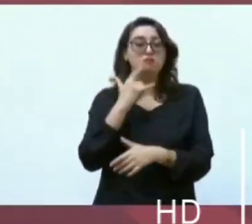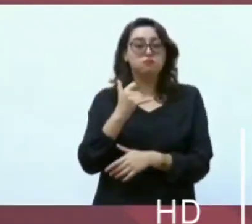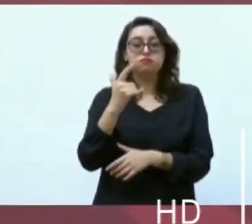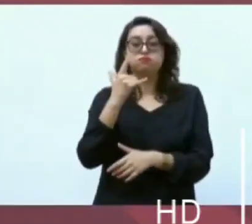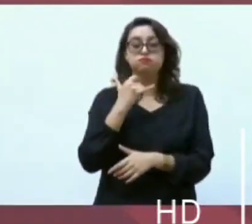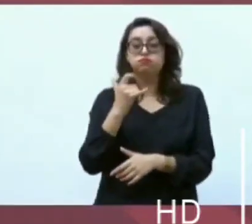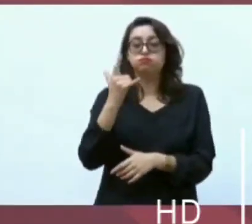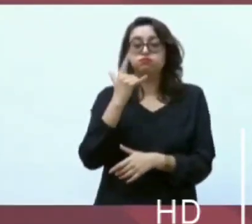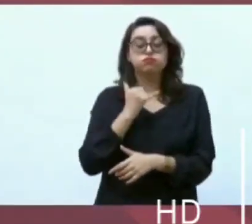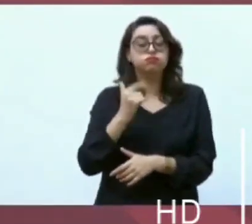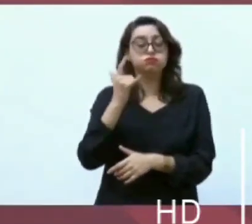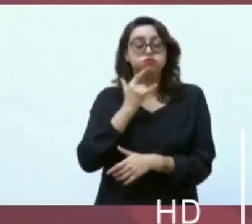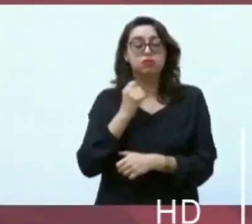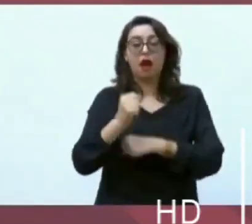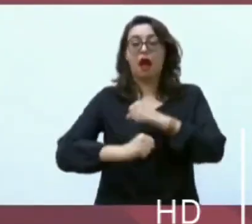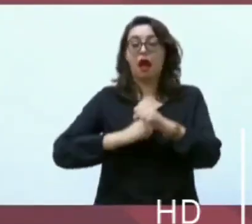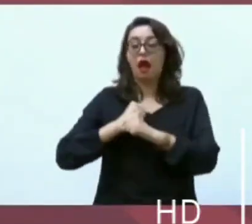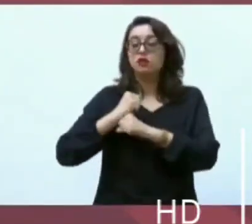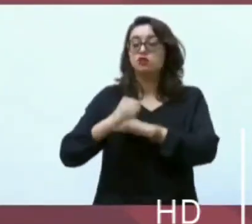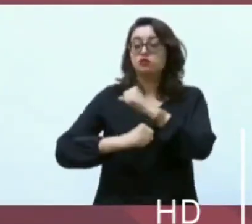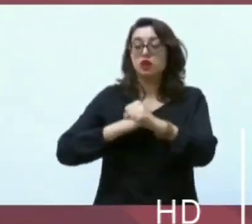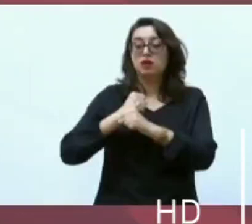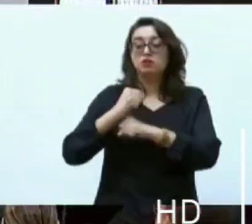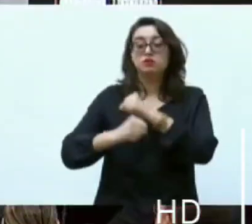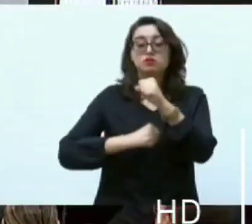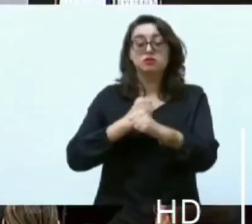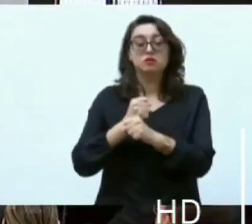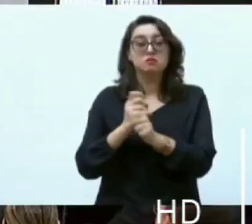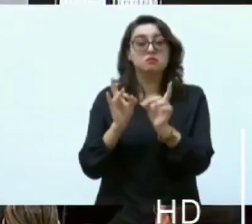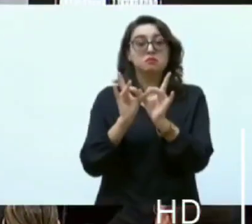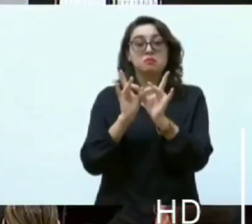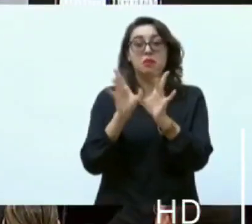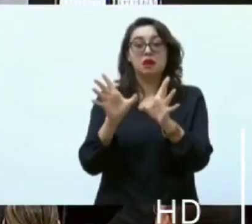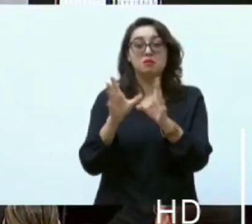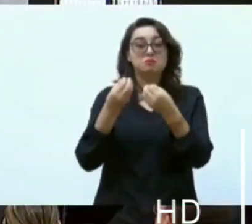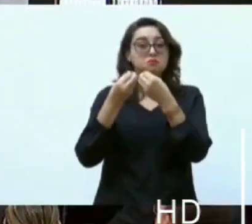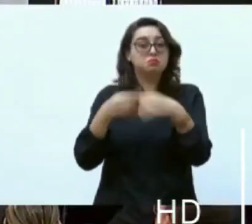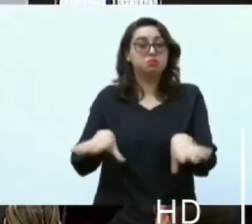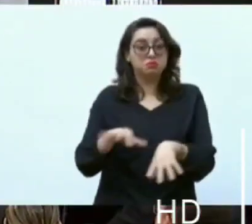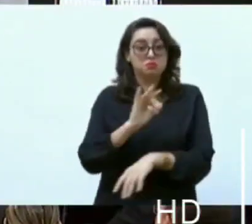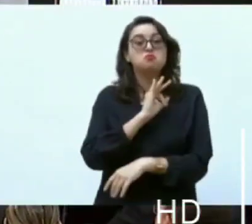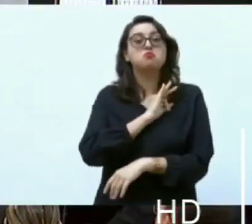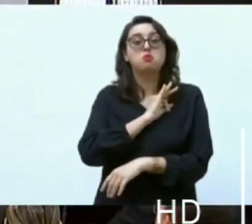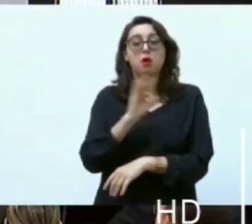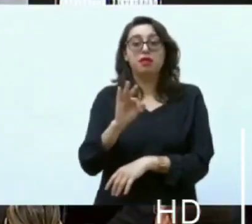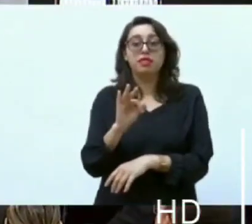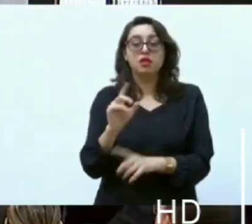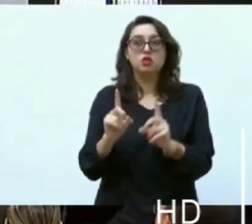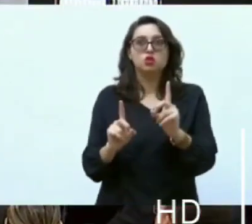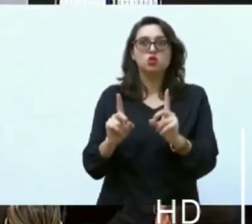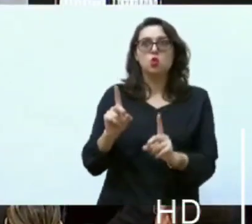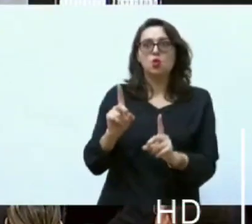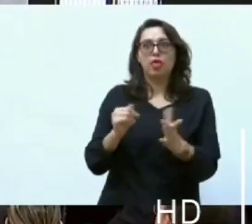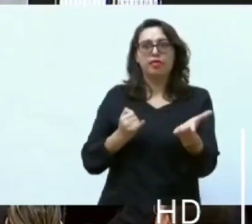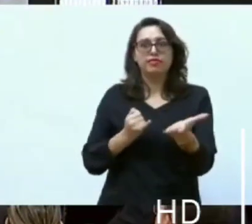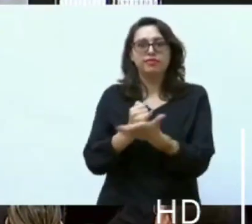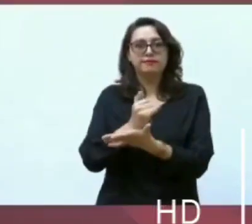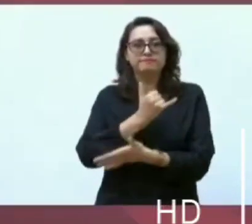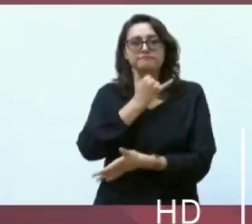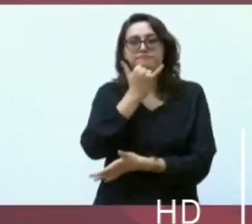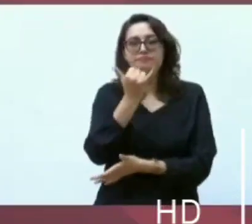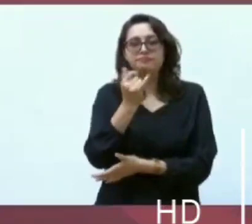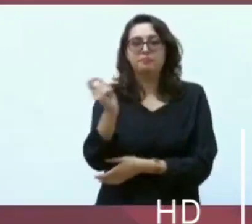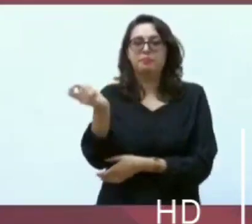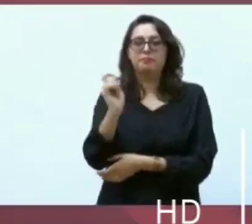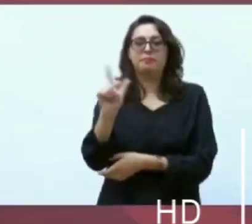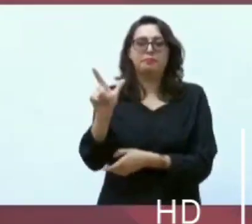en minutos de titubeos, de malas decisiones. Entonces,